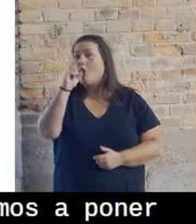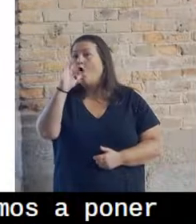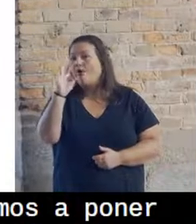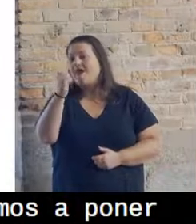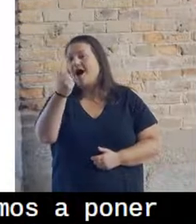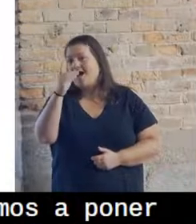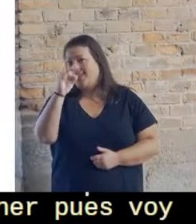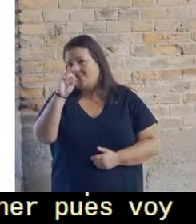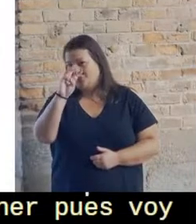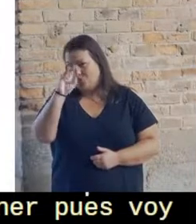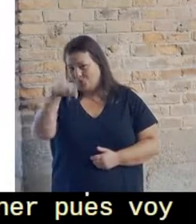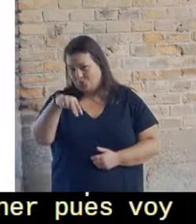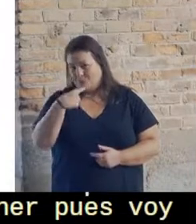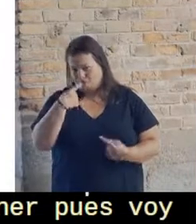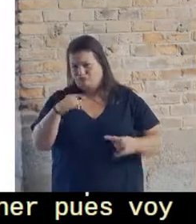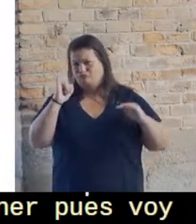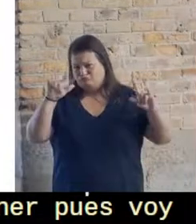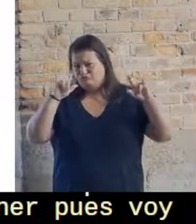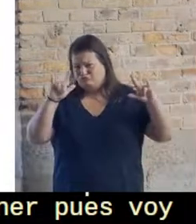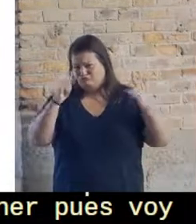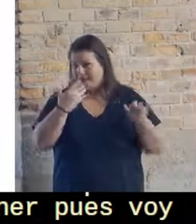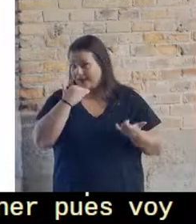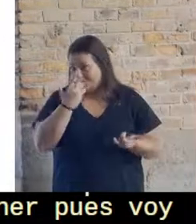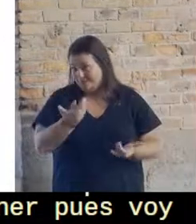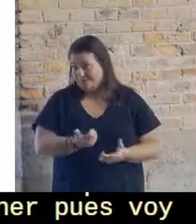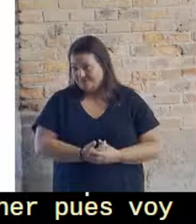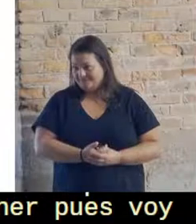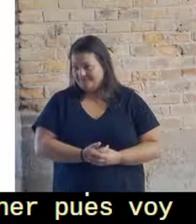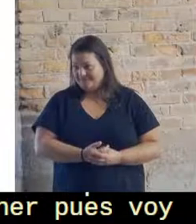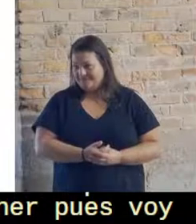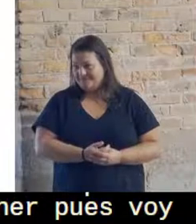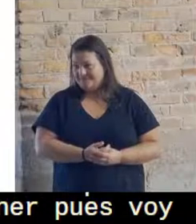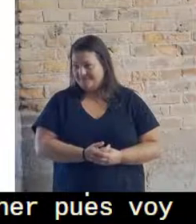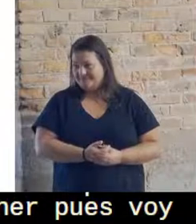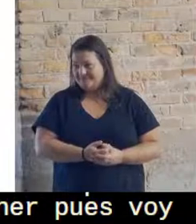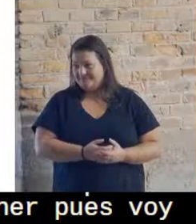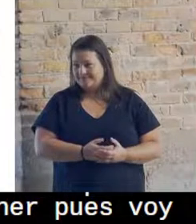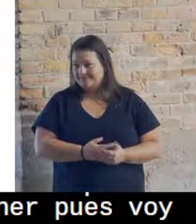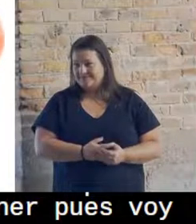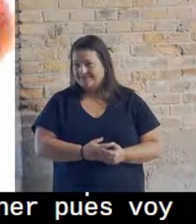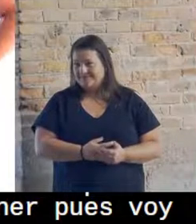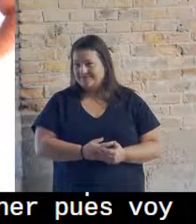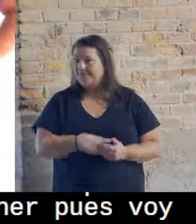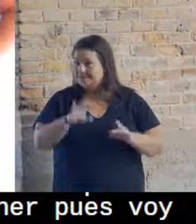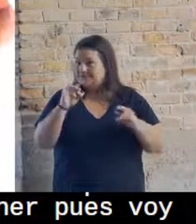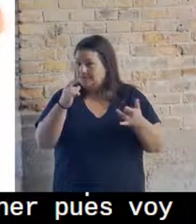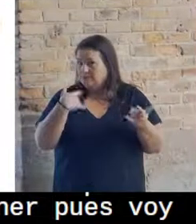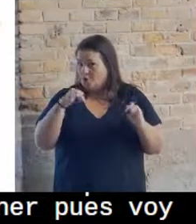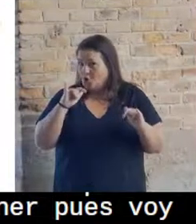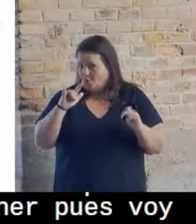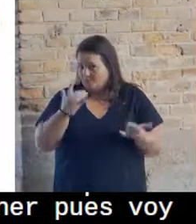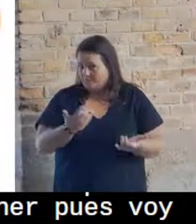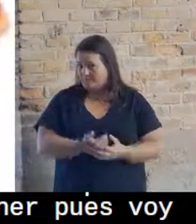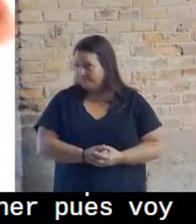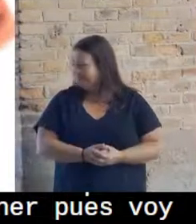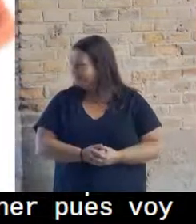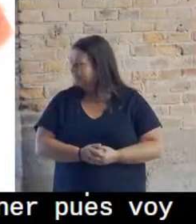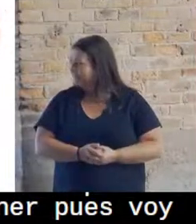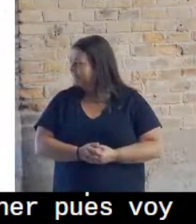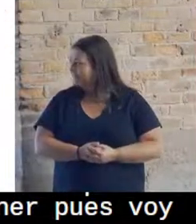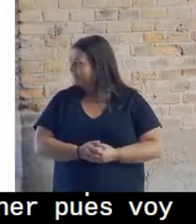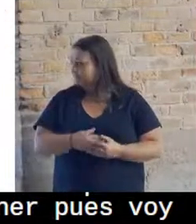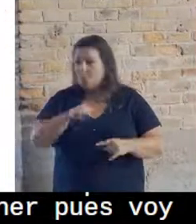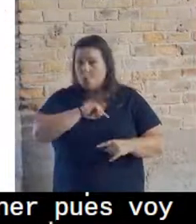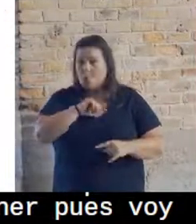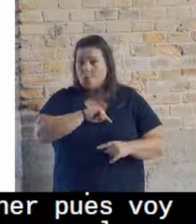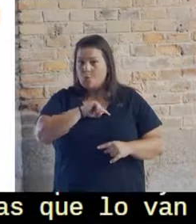Pues voy a poner un roquero a tope un heavy vale Sí sí lo